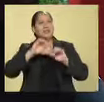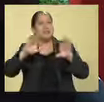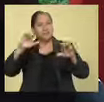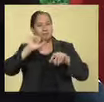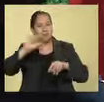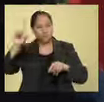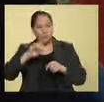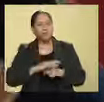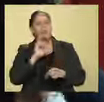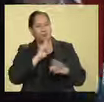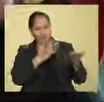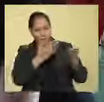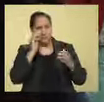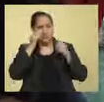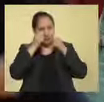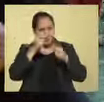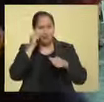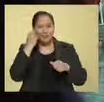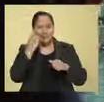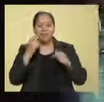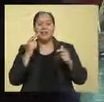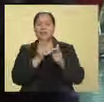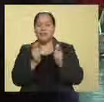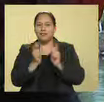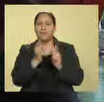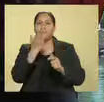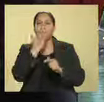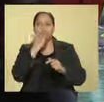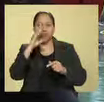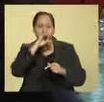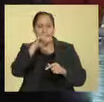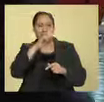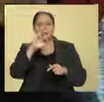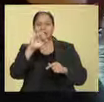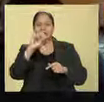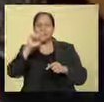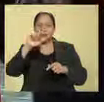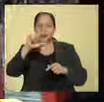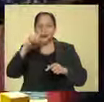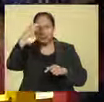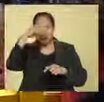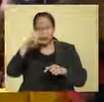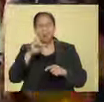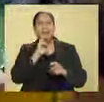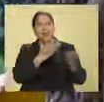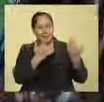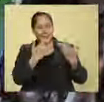mariachi. Perfecto, vamos a escuchar el son de la negra con el mariachi Cristal de México. ¡Échale!